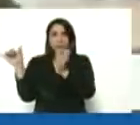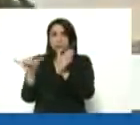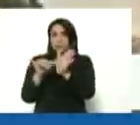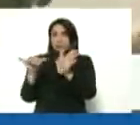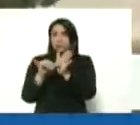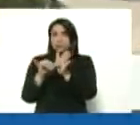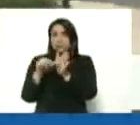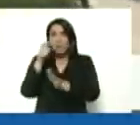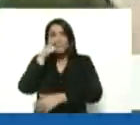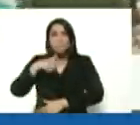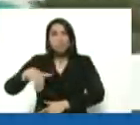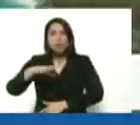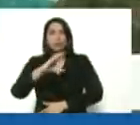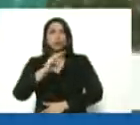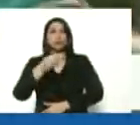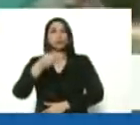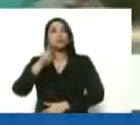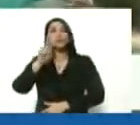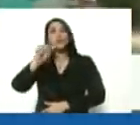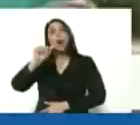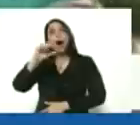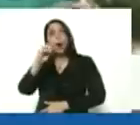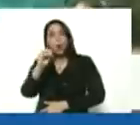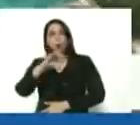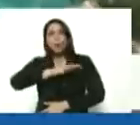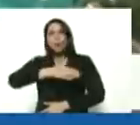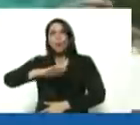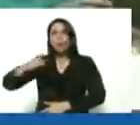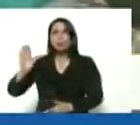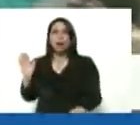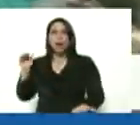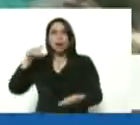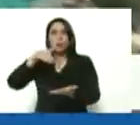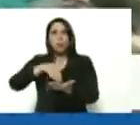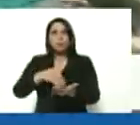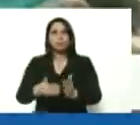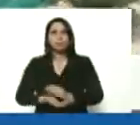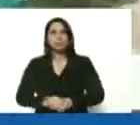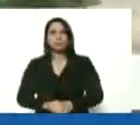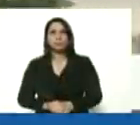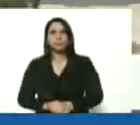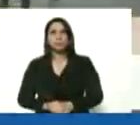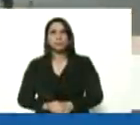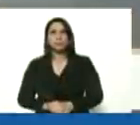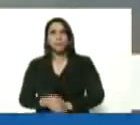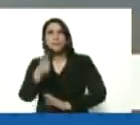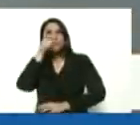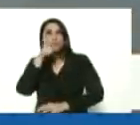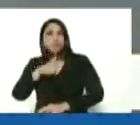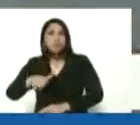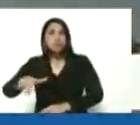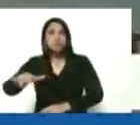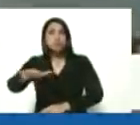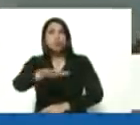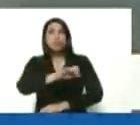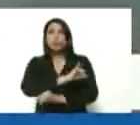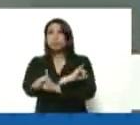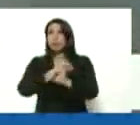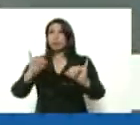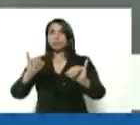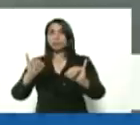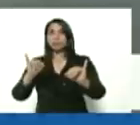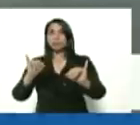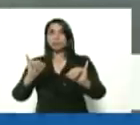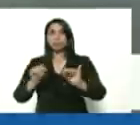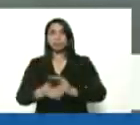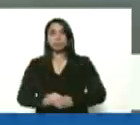del pueblo de Chuao, hermoso pueblo de las costas de Aragua, y el pueblo que ya